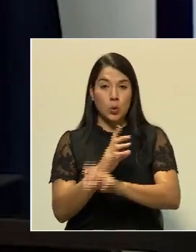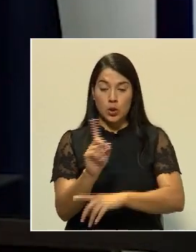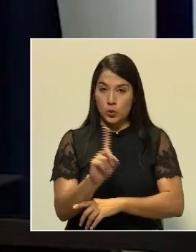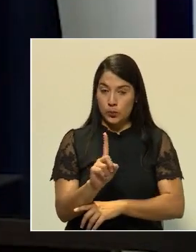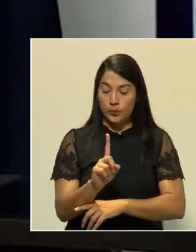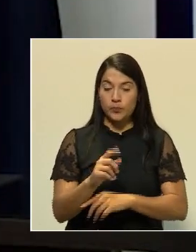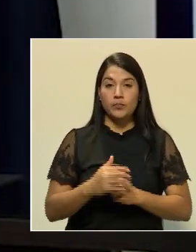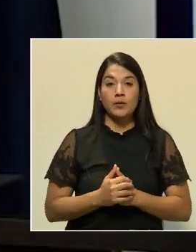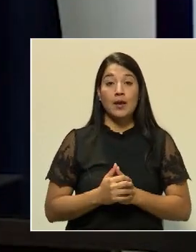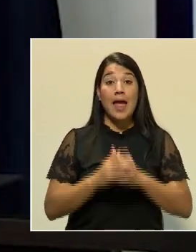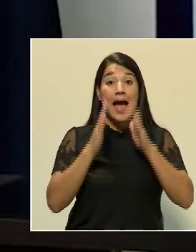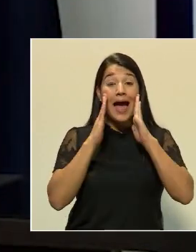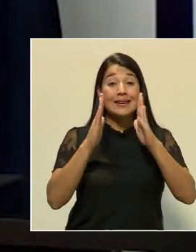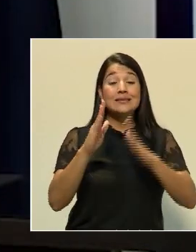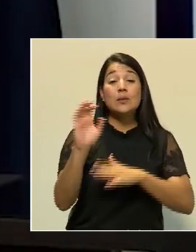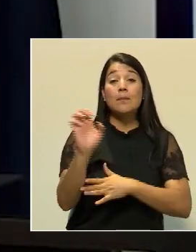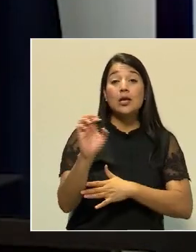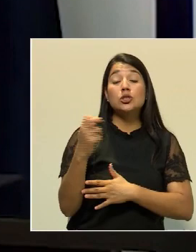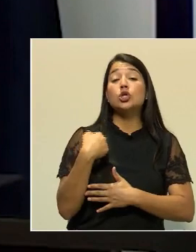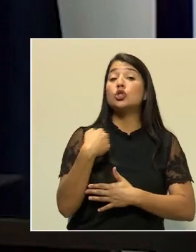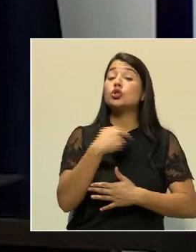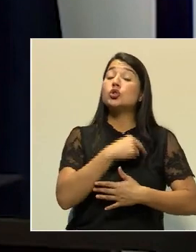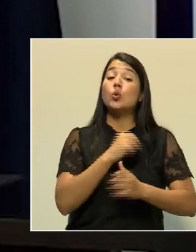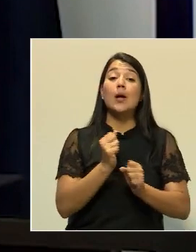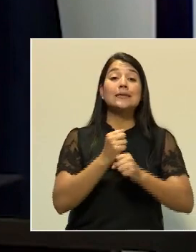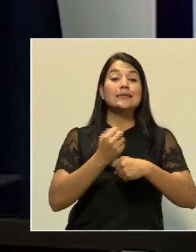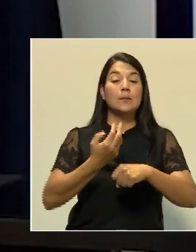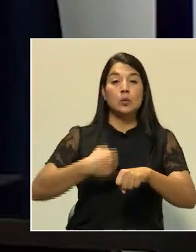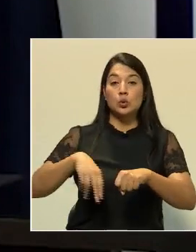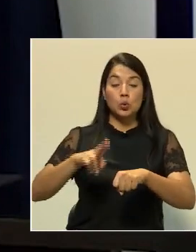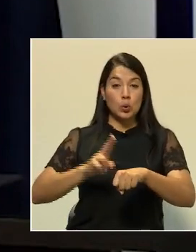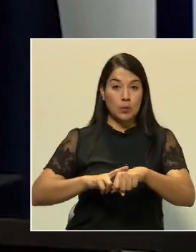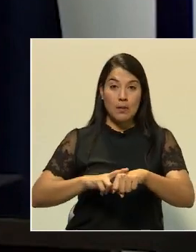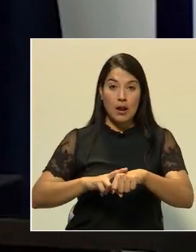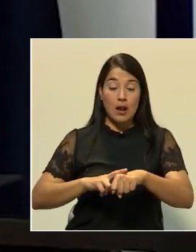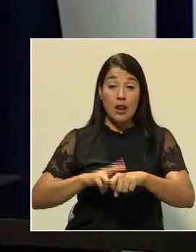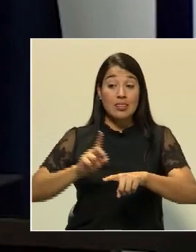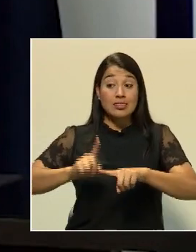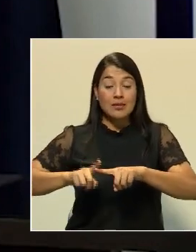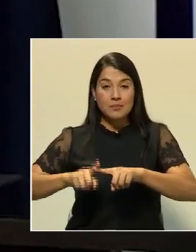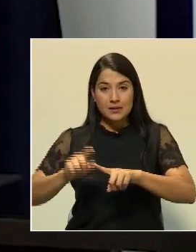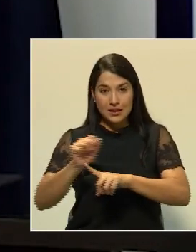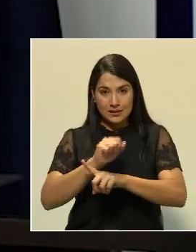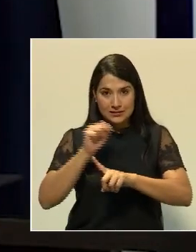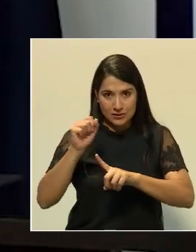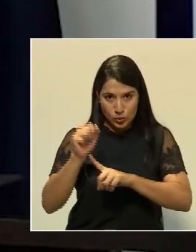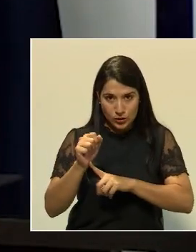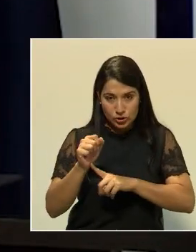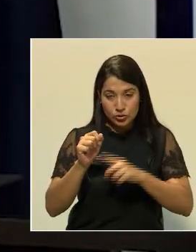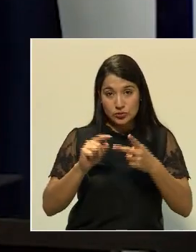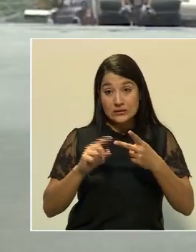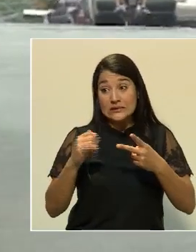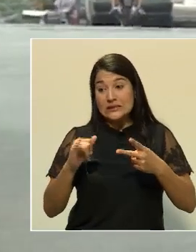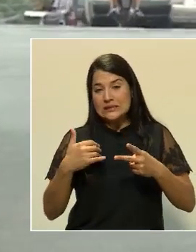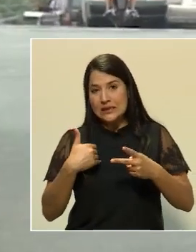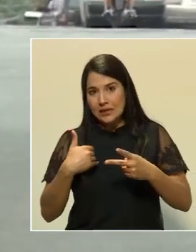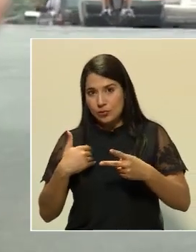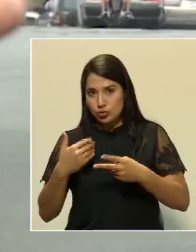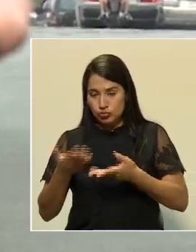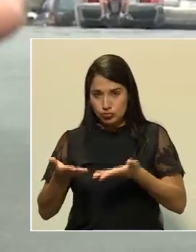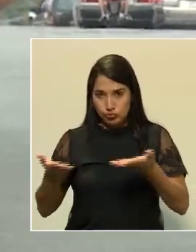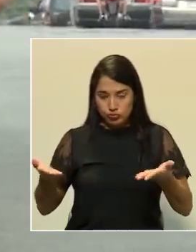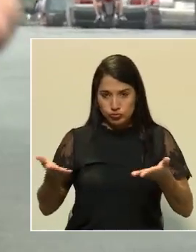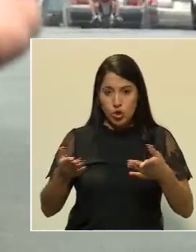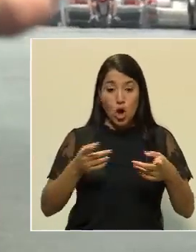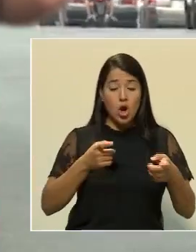esto. Las atenciones de las emergencias las vamos a hacer normalmente dependiendo de la situación y la disponibilidad de recursos. El